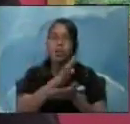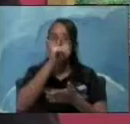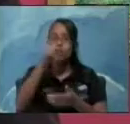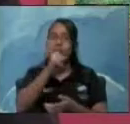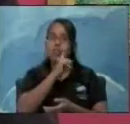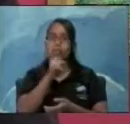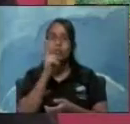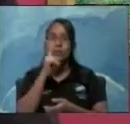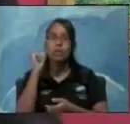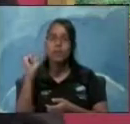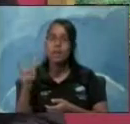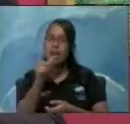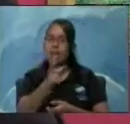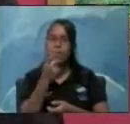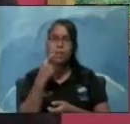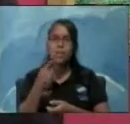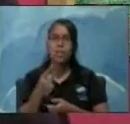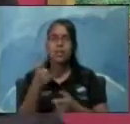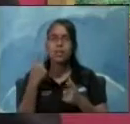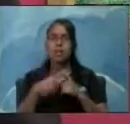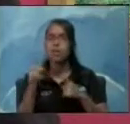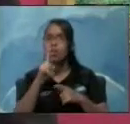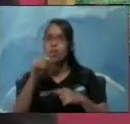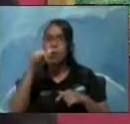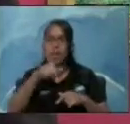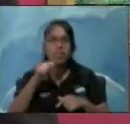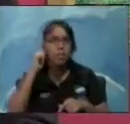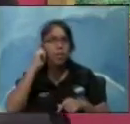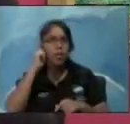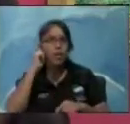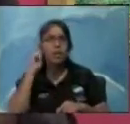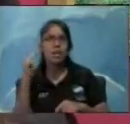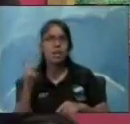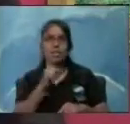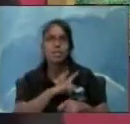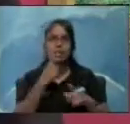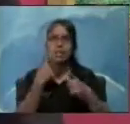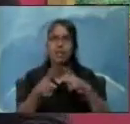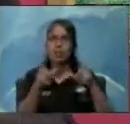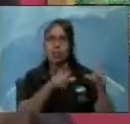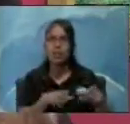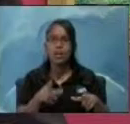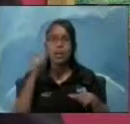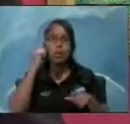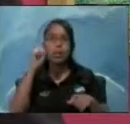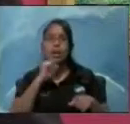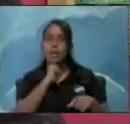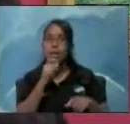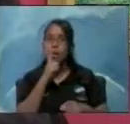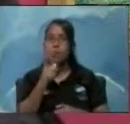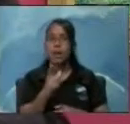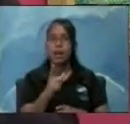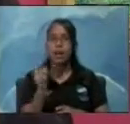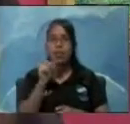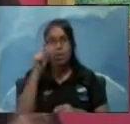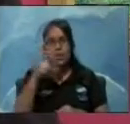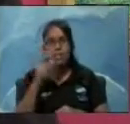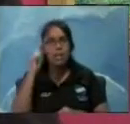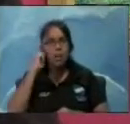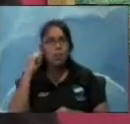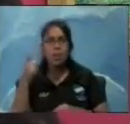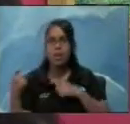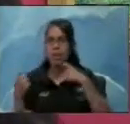nombre y la gente dice pero no es esta mujer la mujer del barrio ahí la mujer que era mala no era esta la mujer la